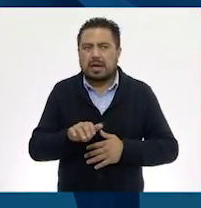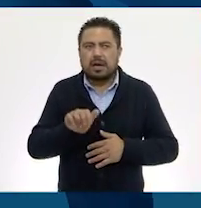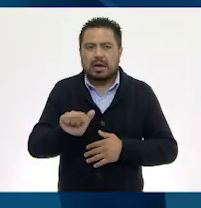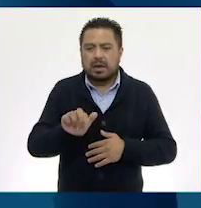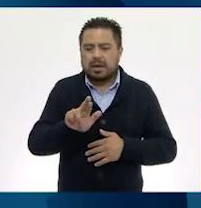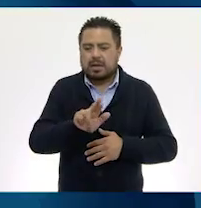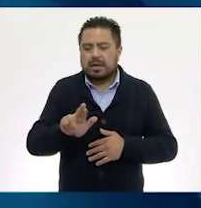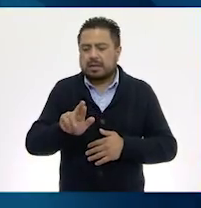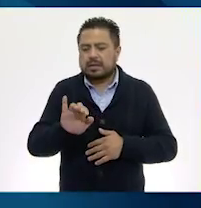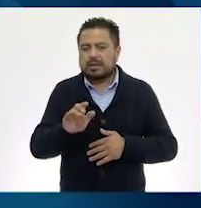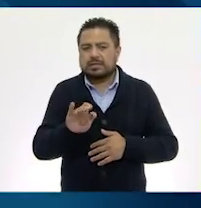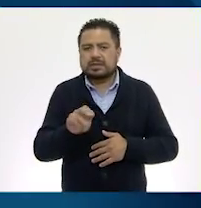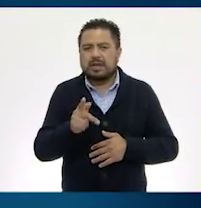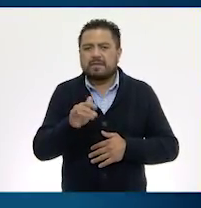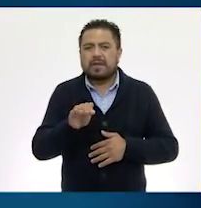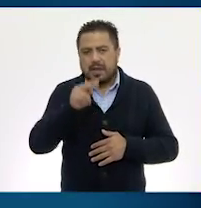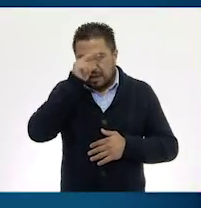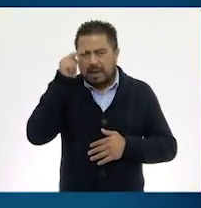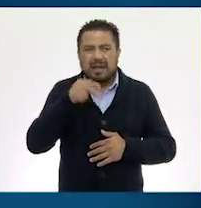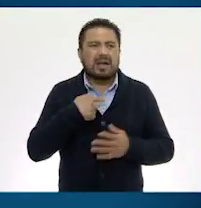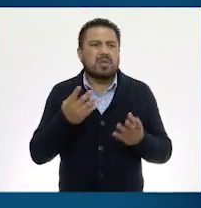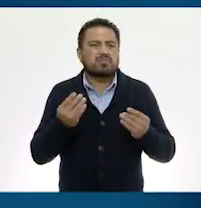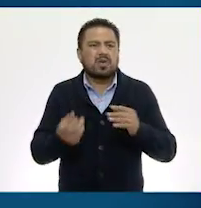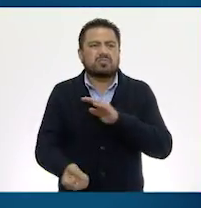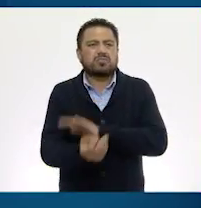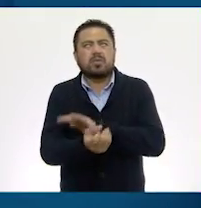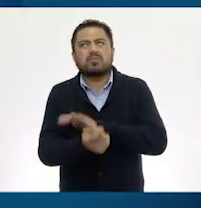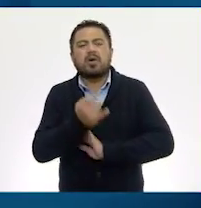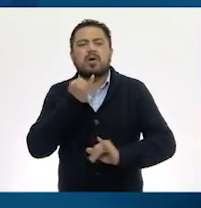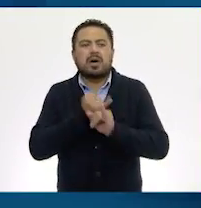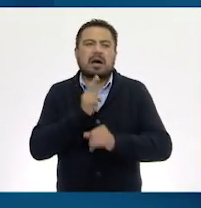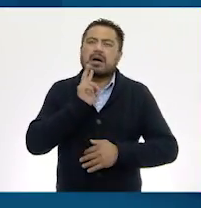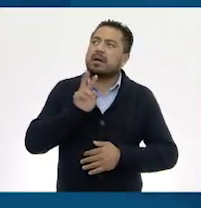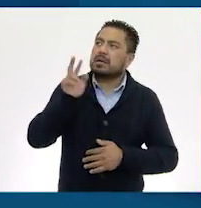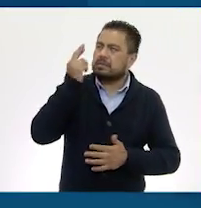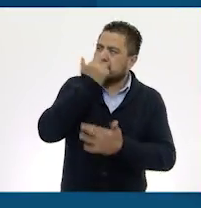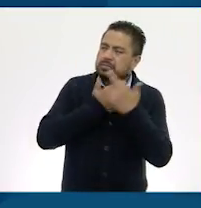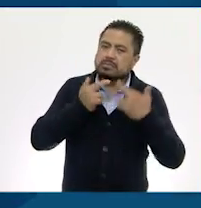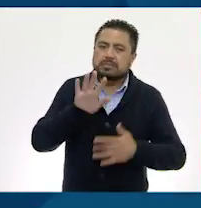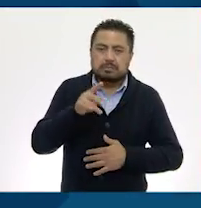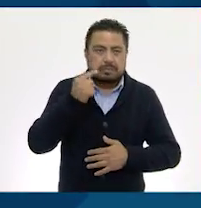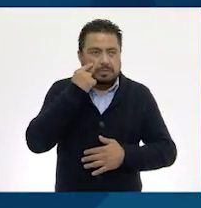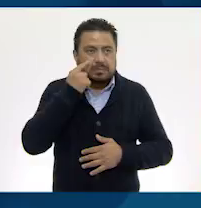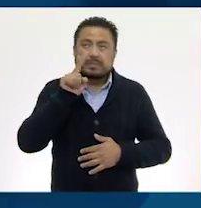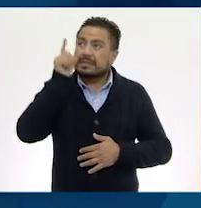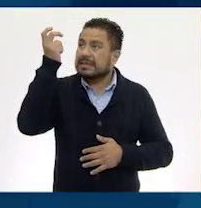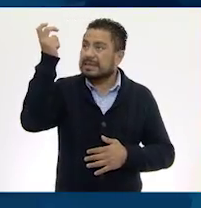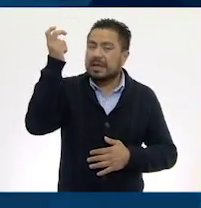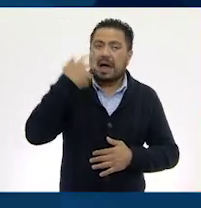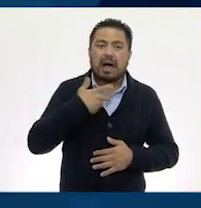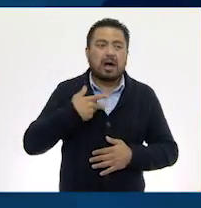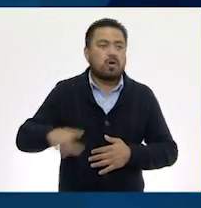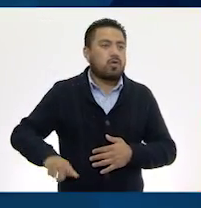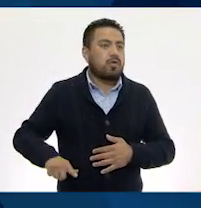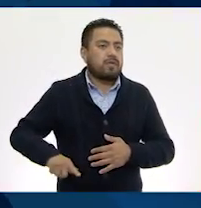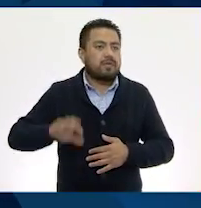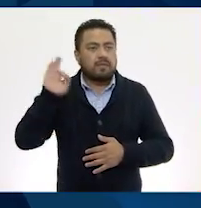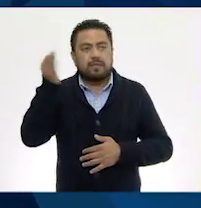en México, me van a aparecer muchas páginas. Vamos a ver. Ah, sí, ahí está una página del